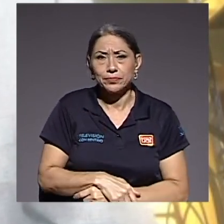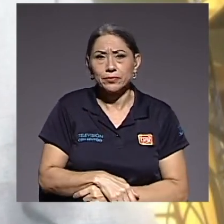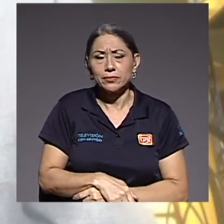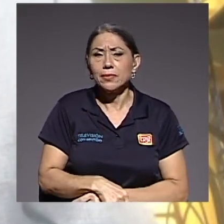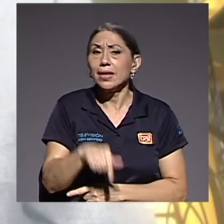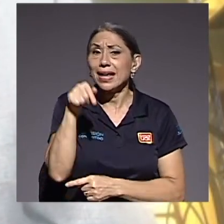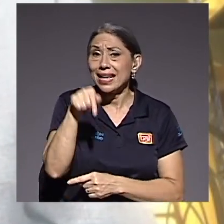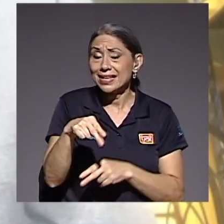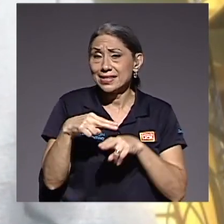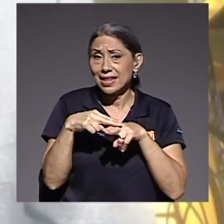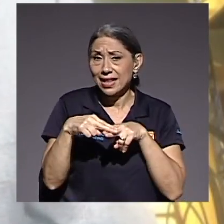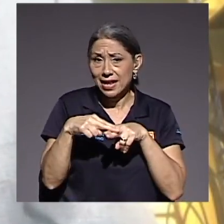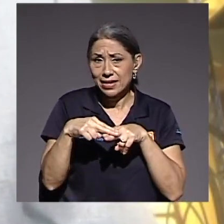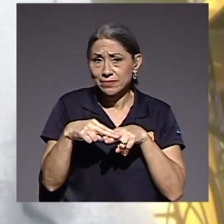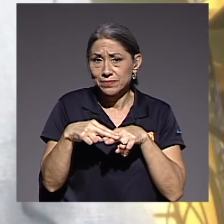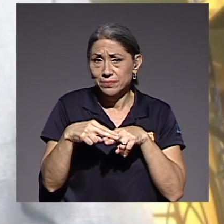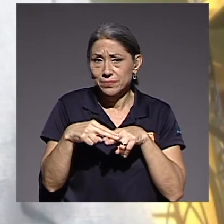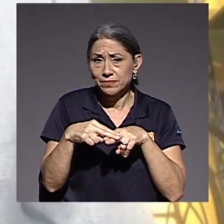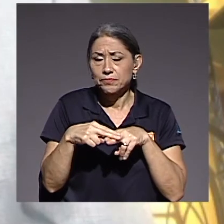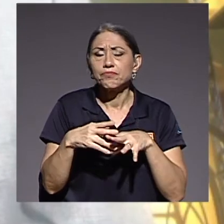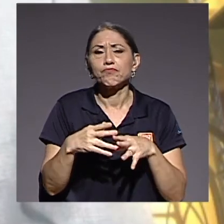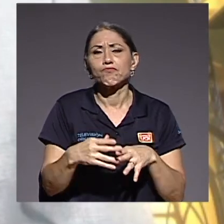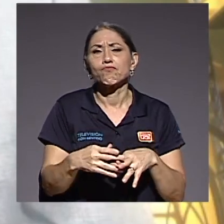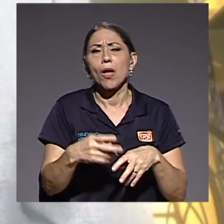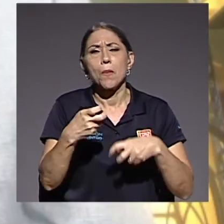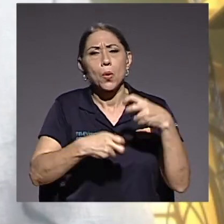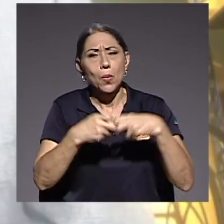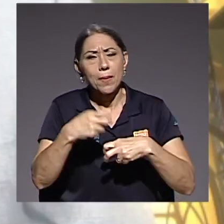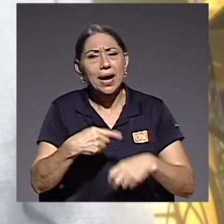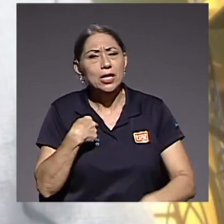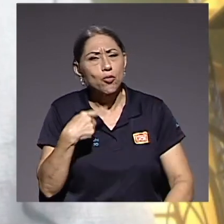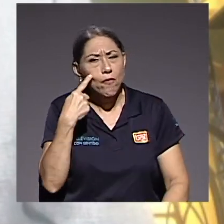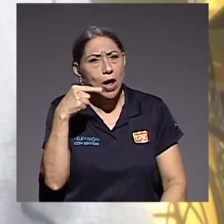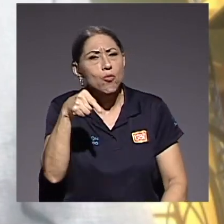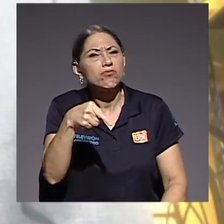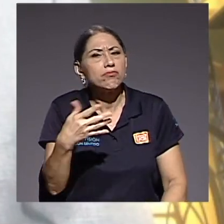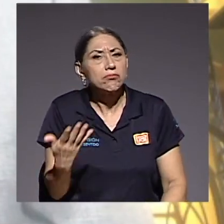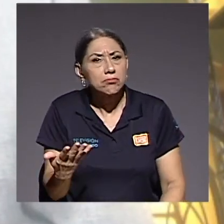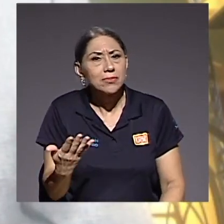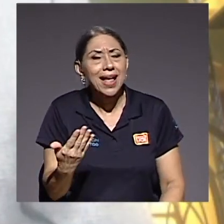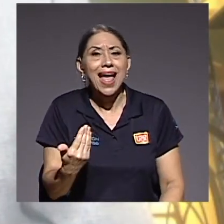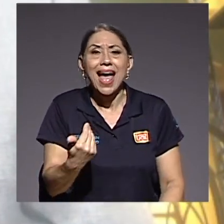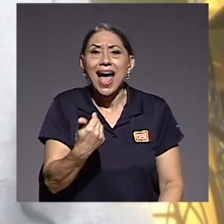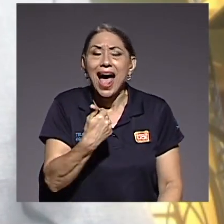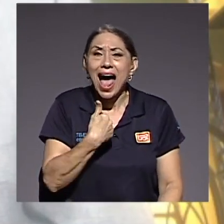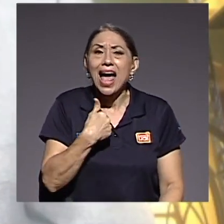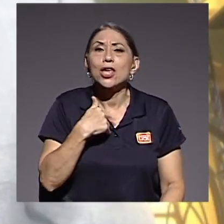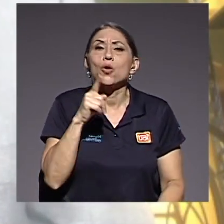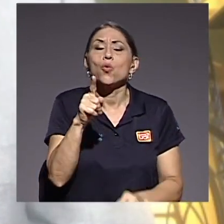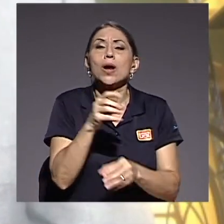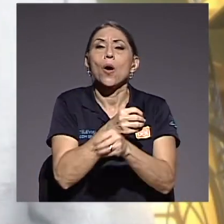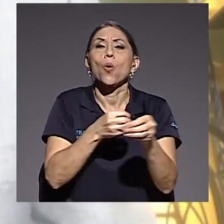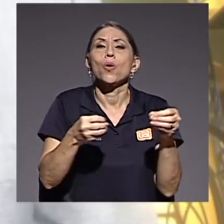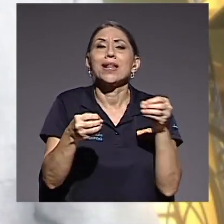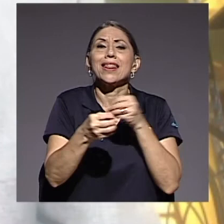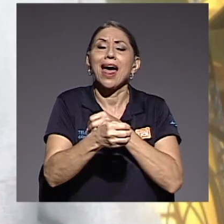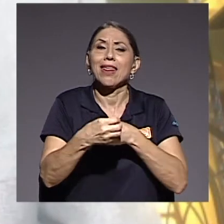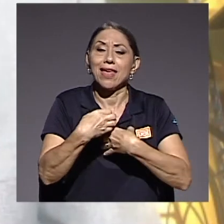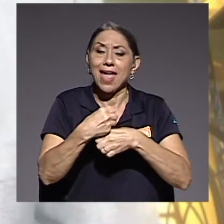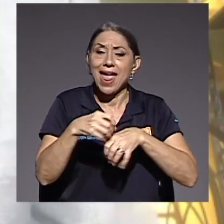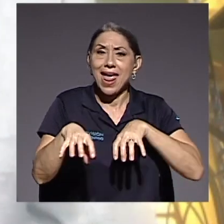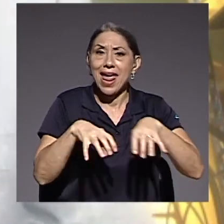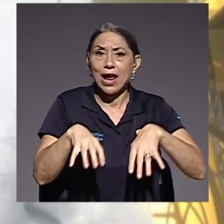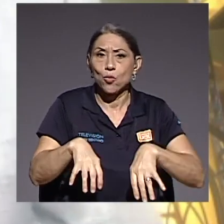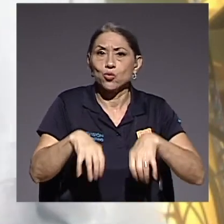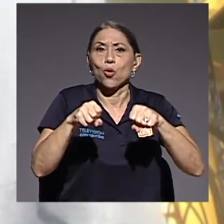este tren, el problema que yo veo en el fondo es que hay una unidad ejecutora que